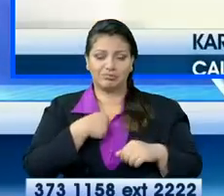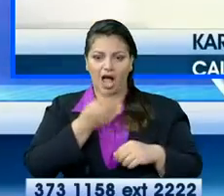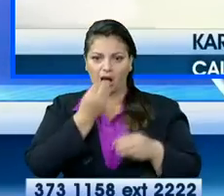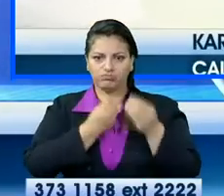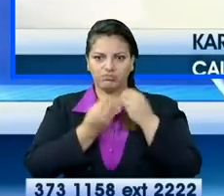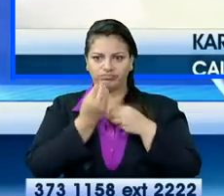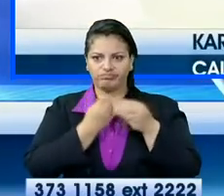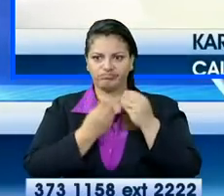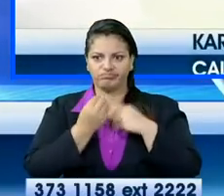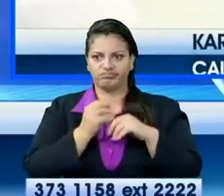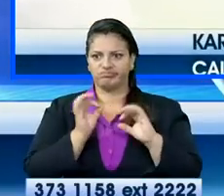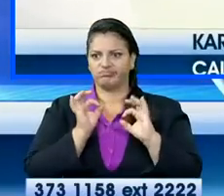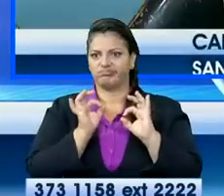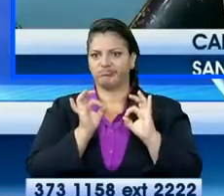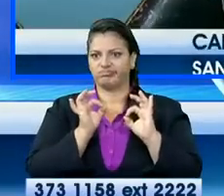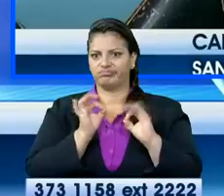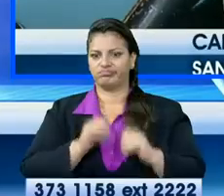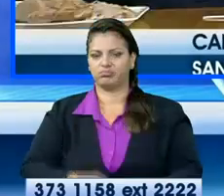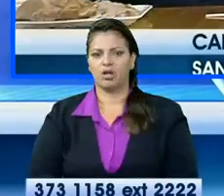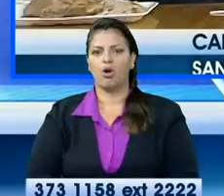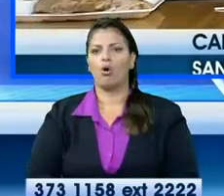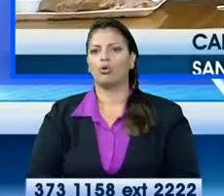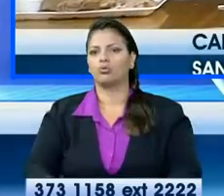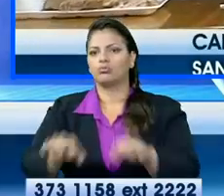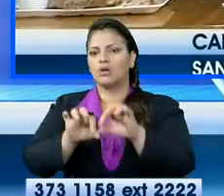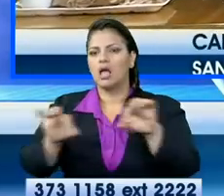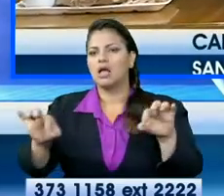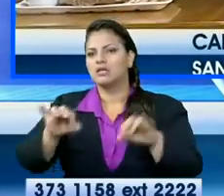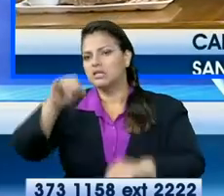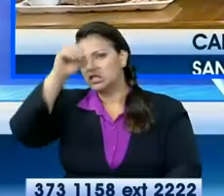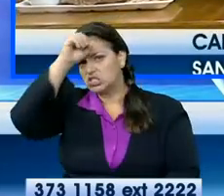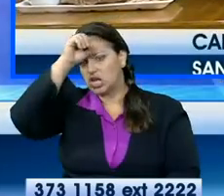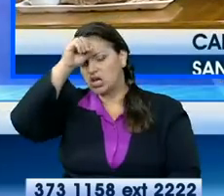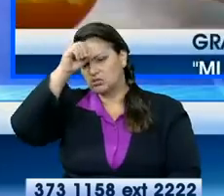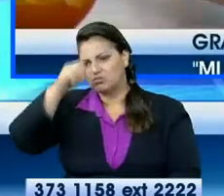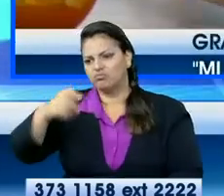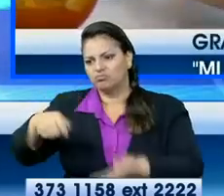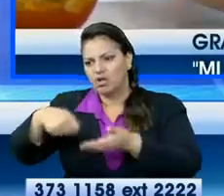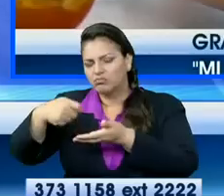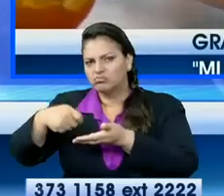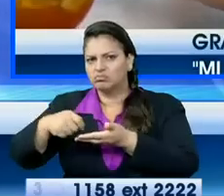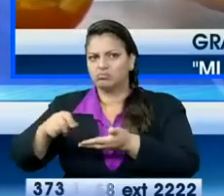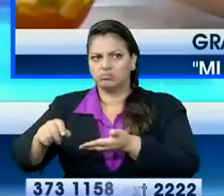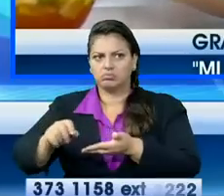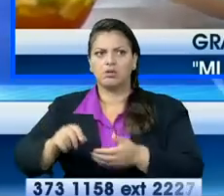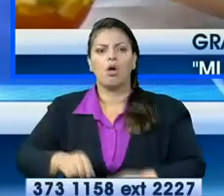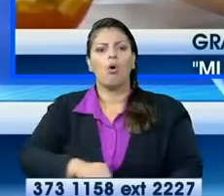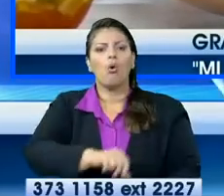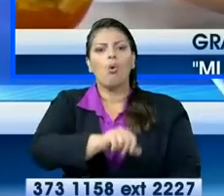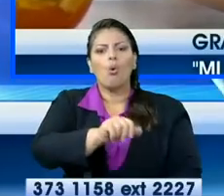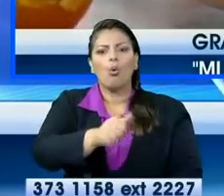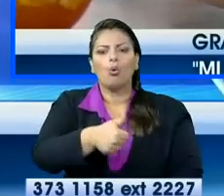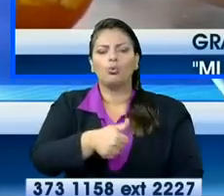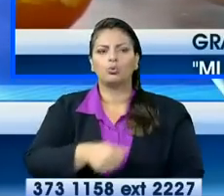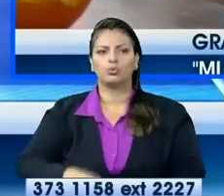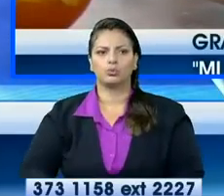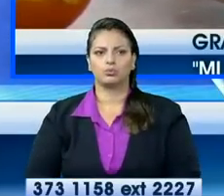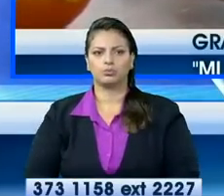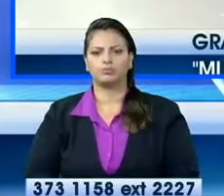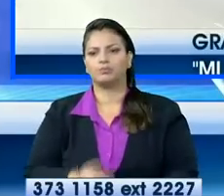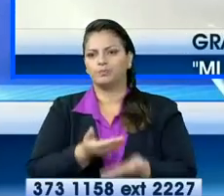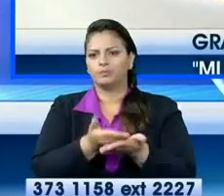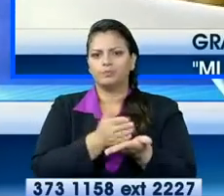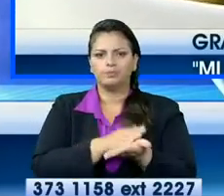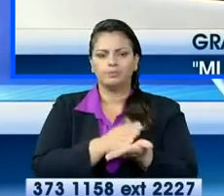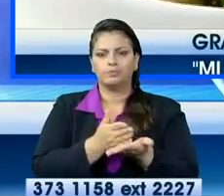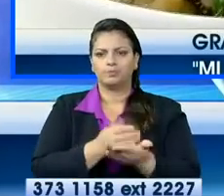no se puede negar, el plato cococho también, pero... La que sabe de sabores y olores en lo que tiene que ver la comida es la chef. Claro,